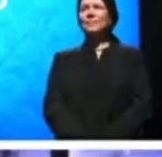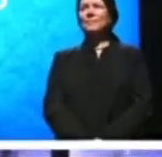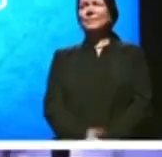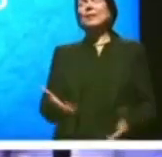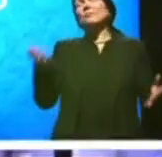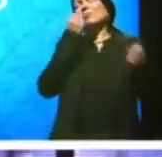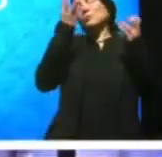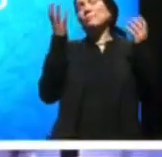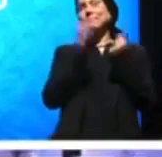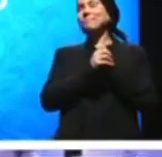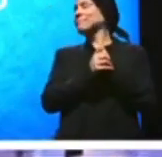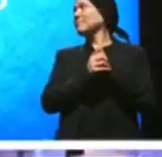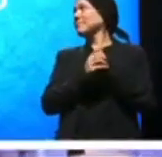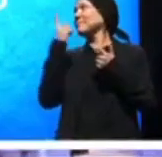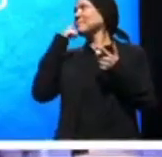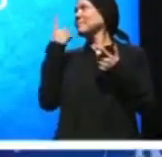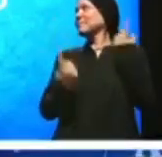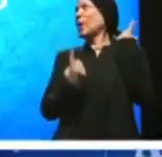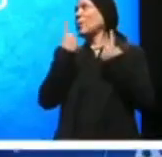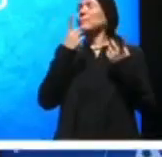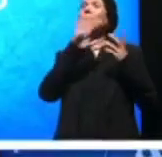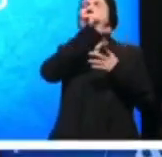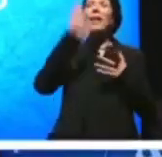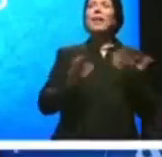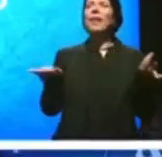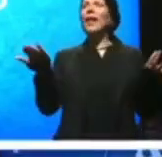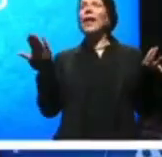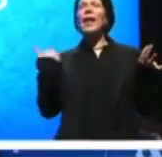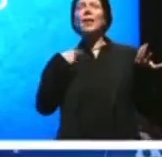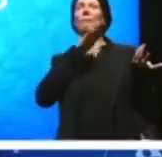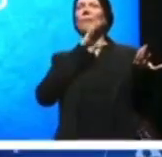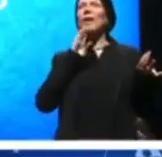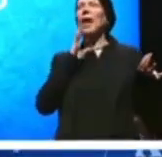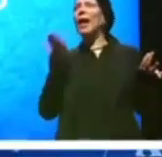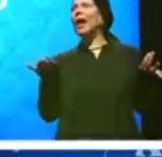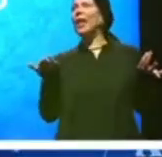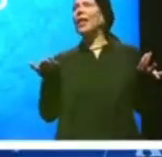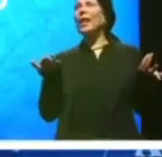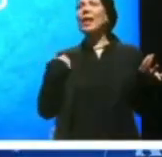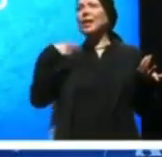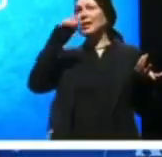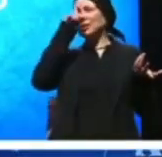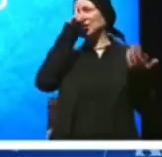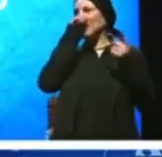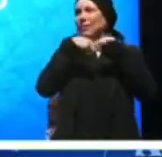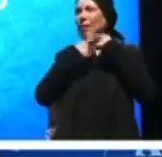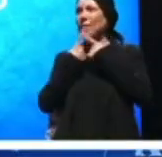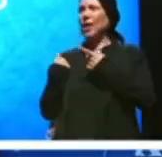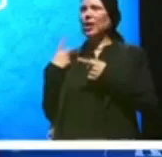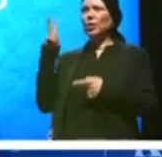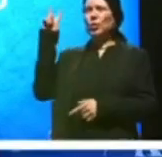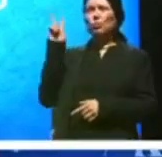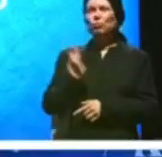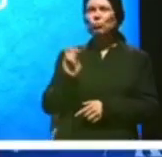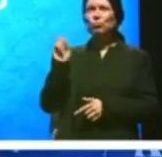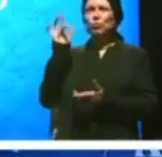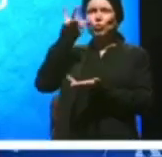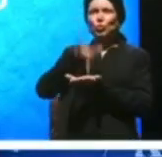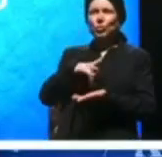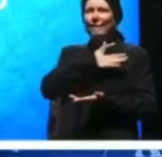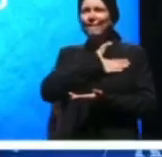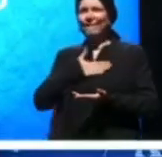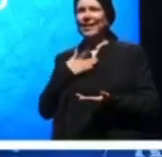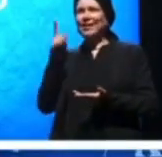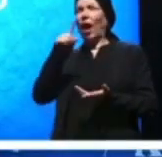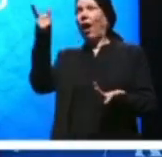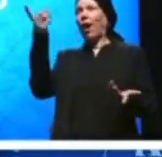Bueno, parece ser que no... Que no sé si al final, no sé si alguien de mi familia se quiere dignar a subir mi gran...